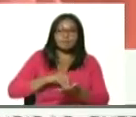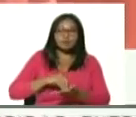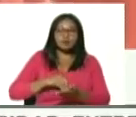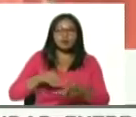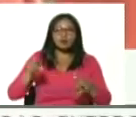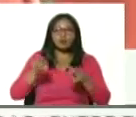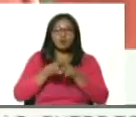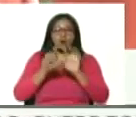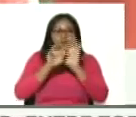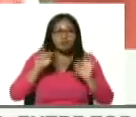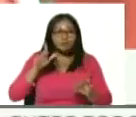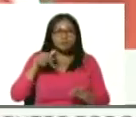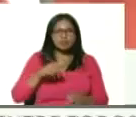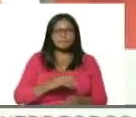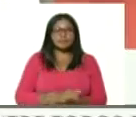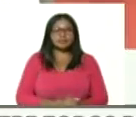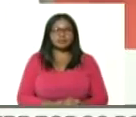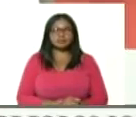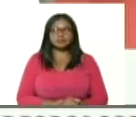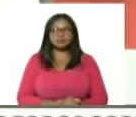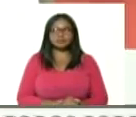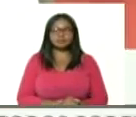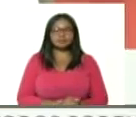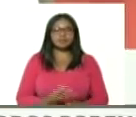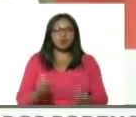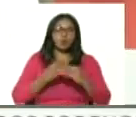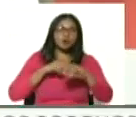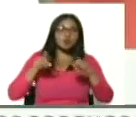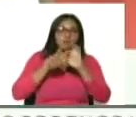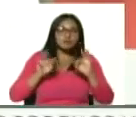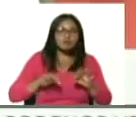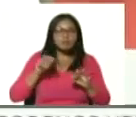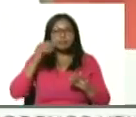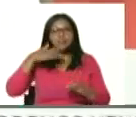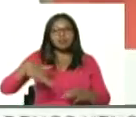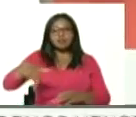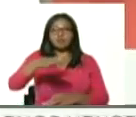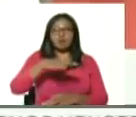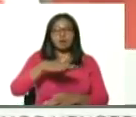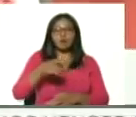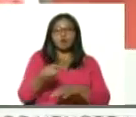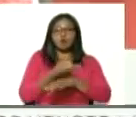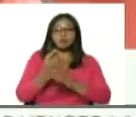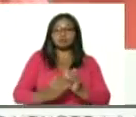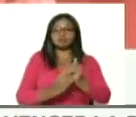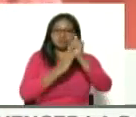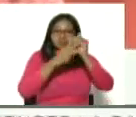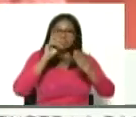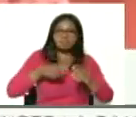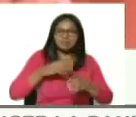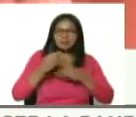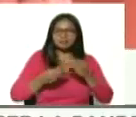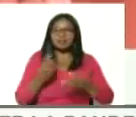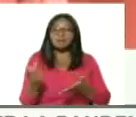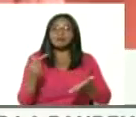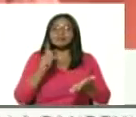manera concreta lo que es el gobierno popular del pueblo. Y allí, por supuesto, lo que es la